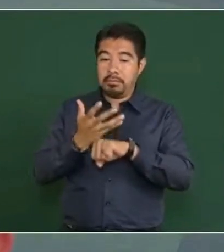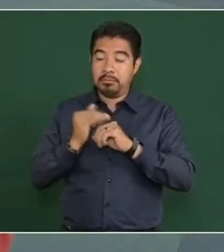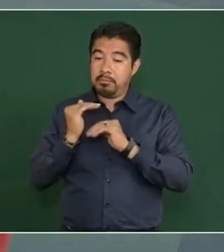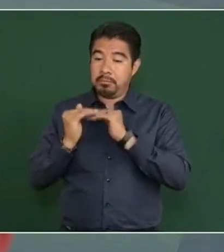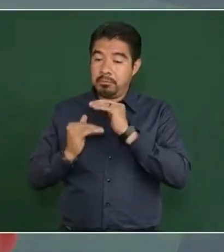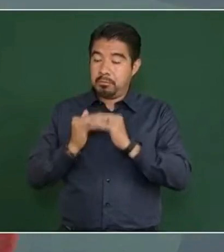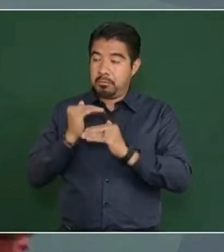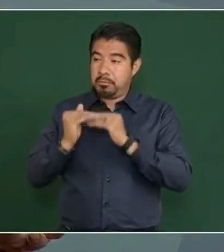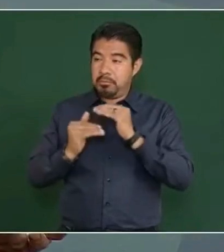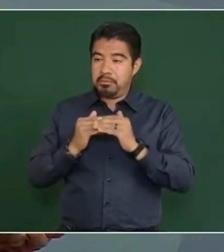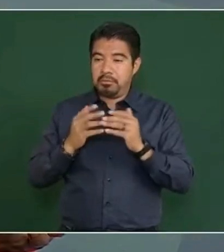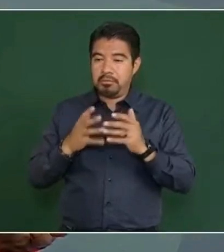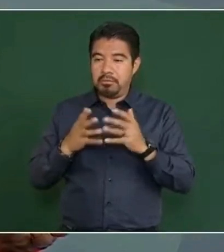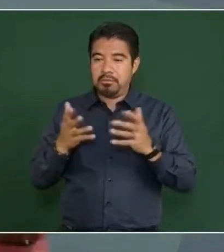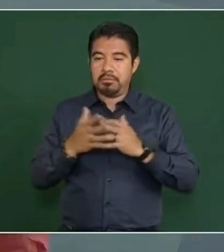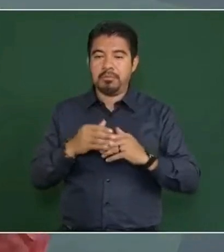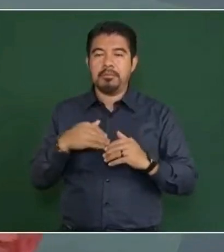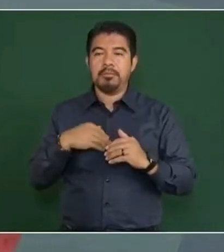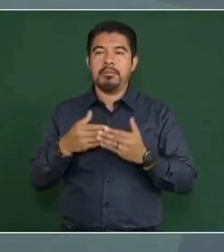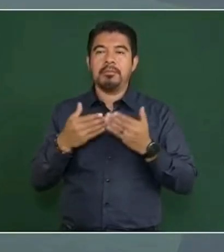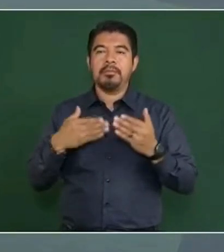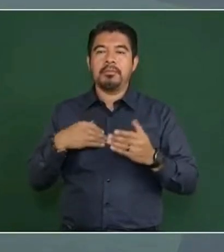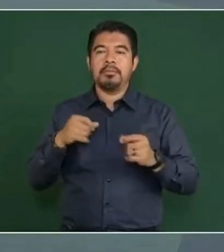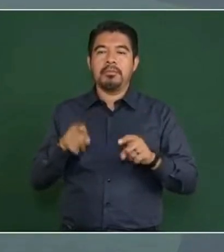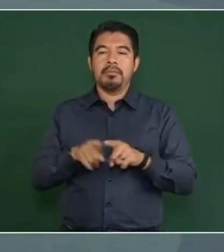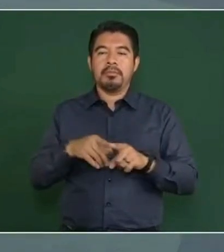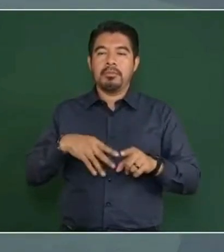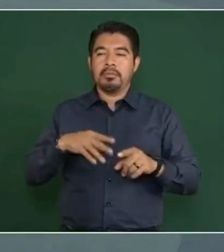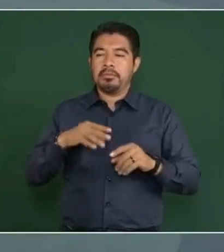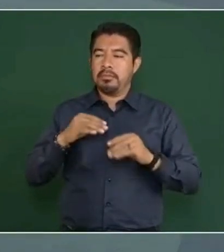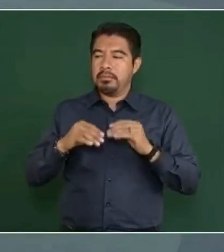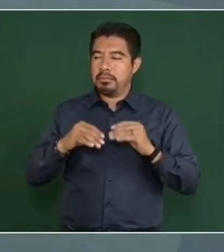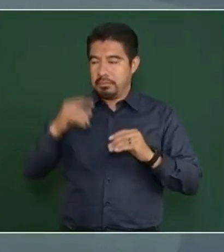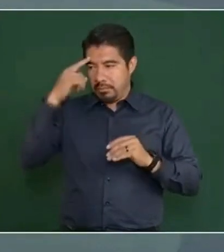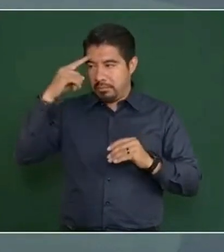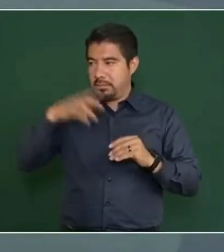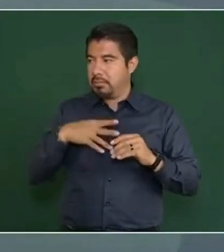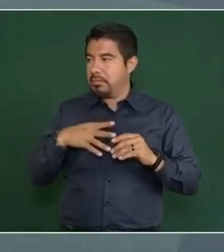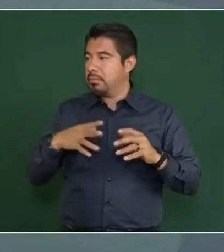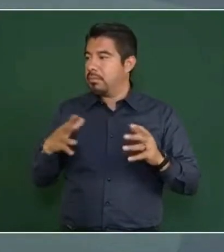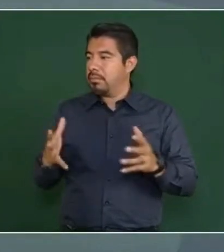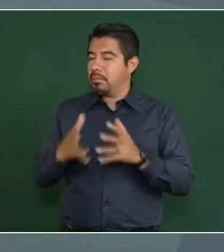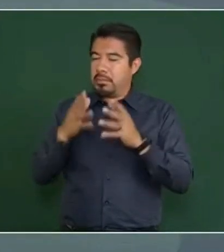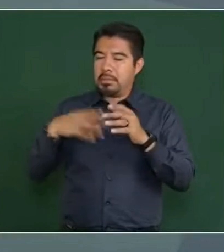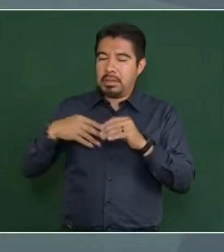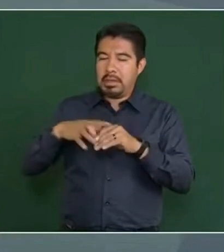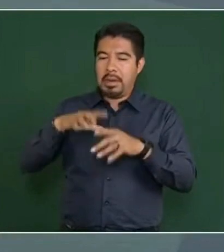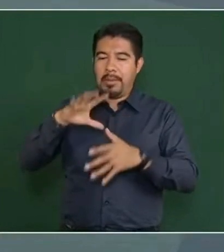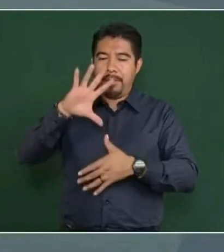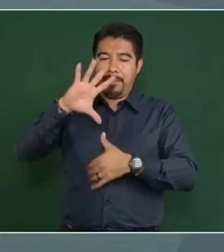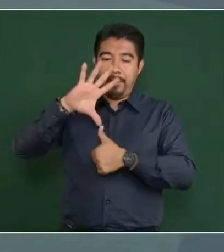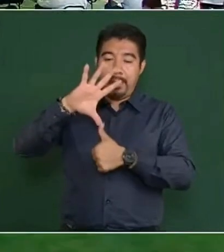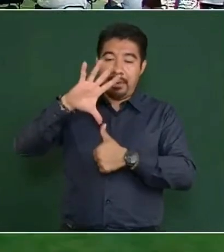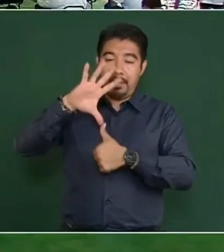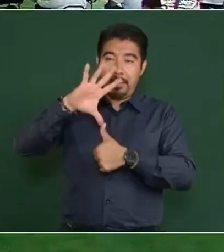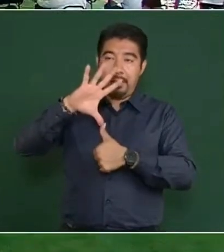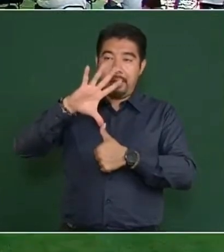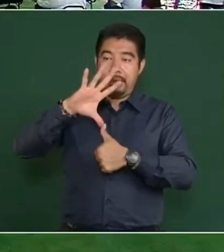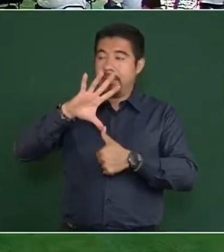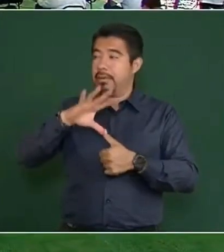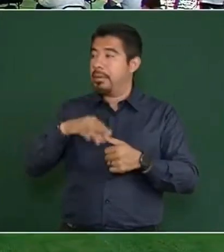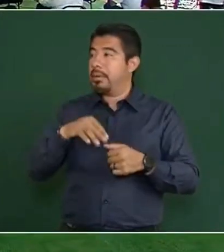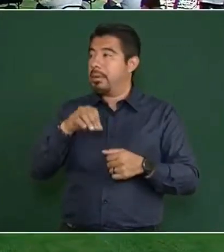de que si no se impulsa la actividad productiva en América del Norte, Asia y